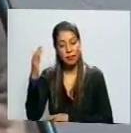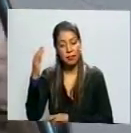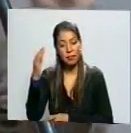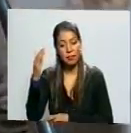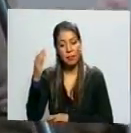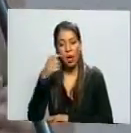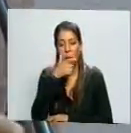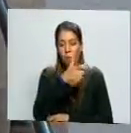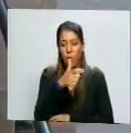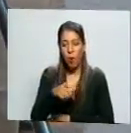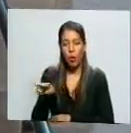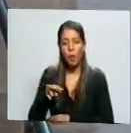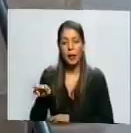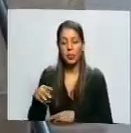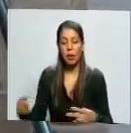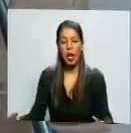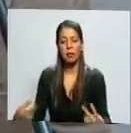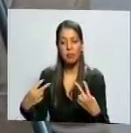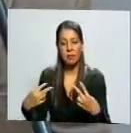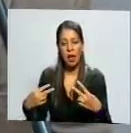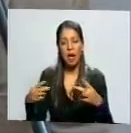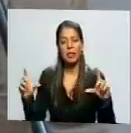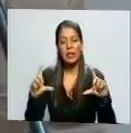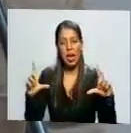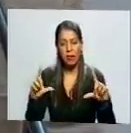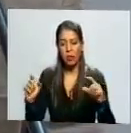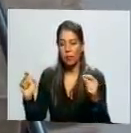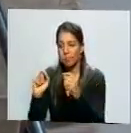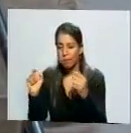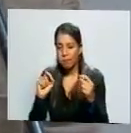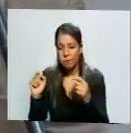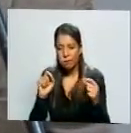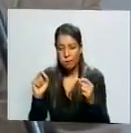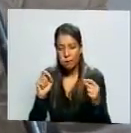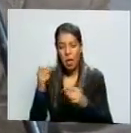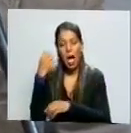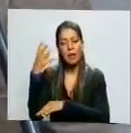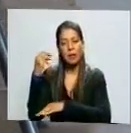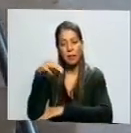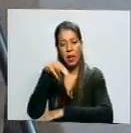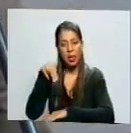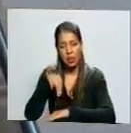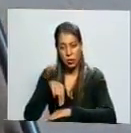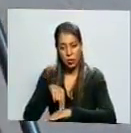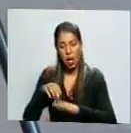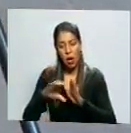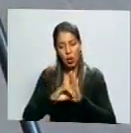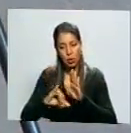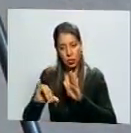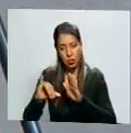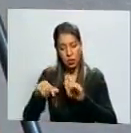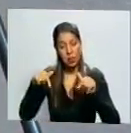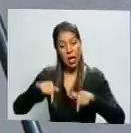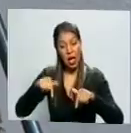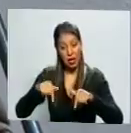ha estado pendiente de la discusión, de los debates que en el seno